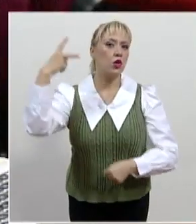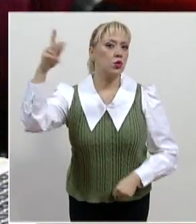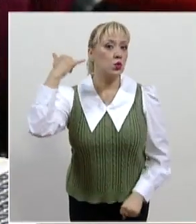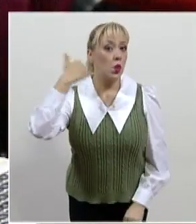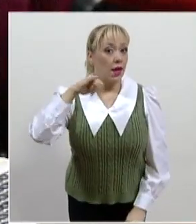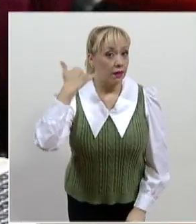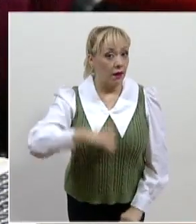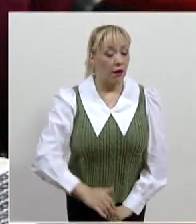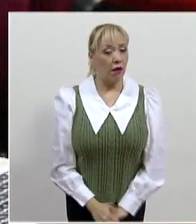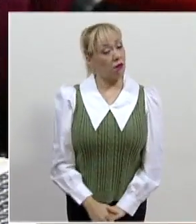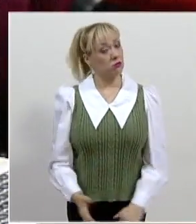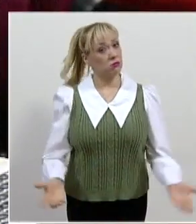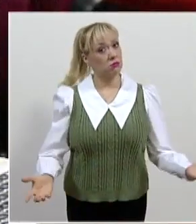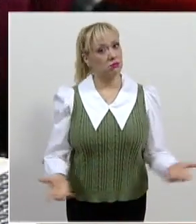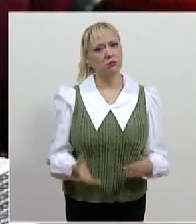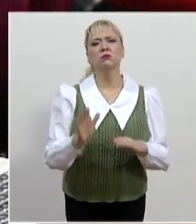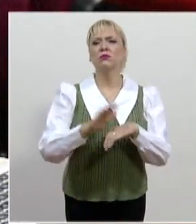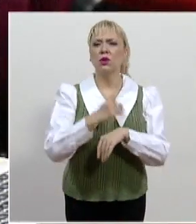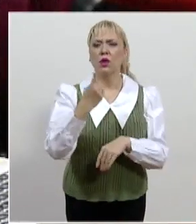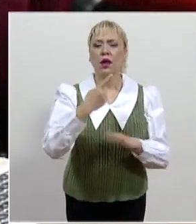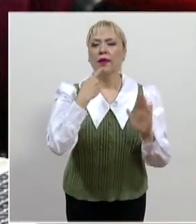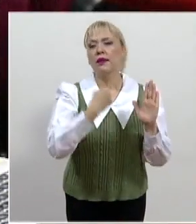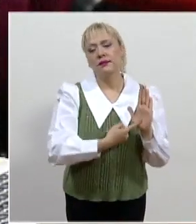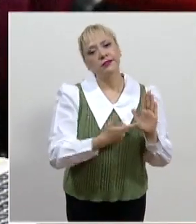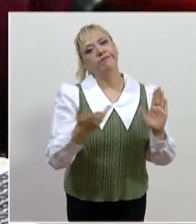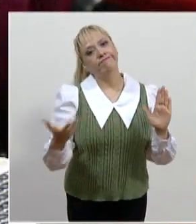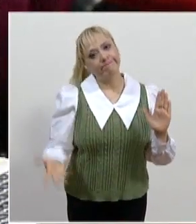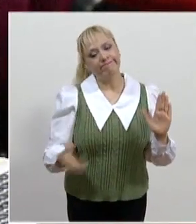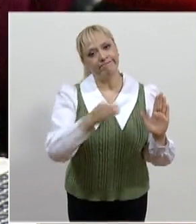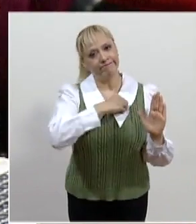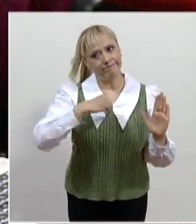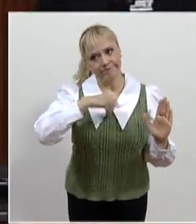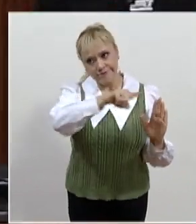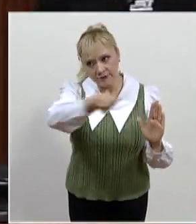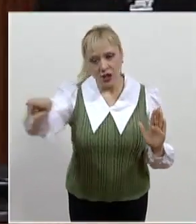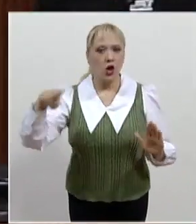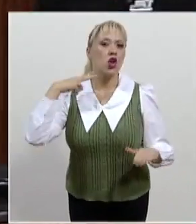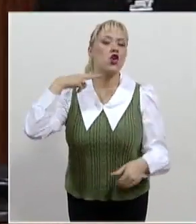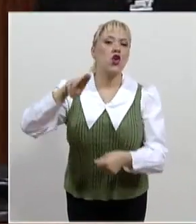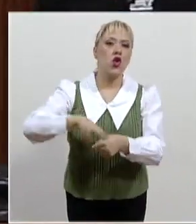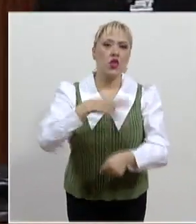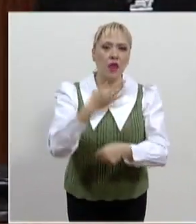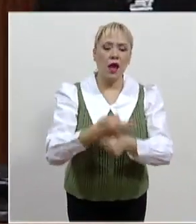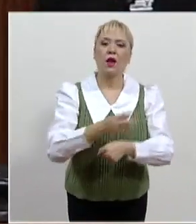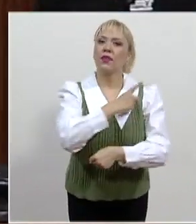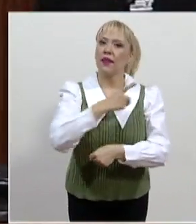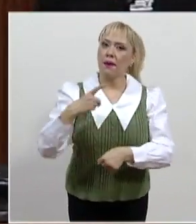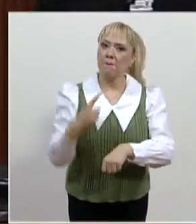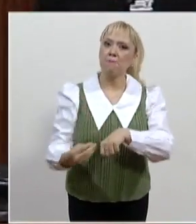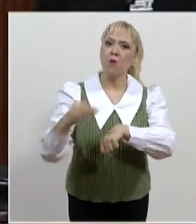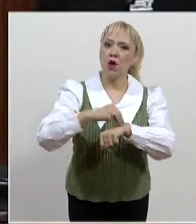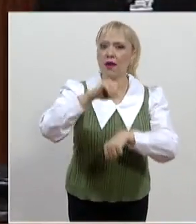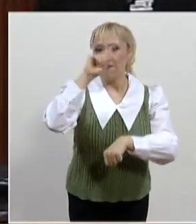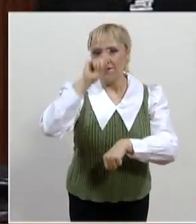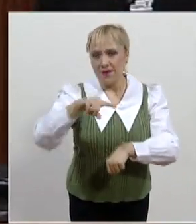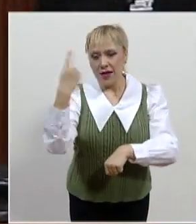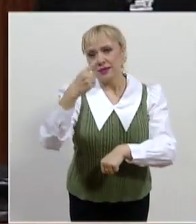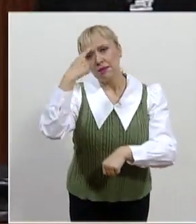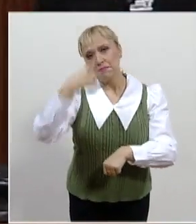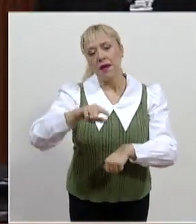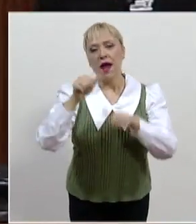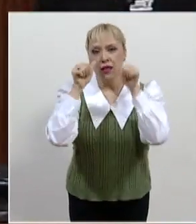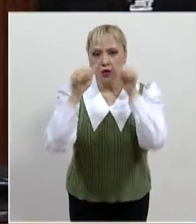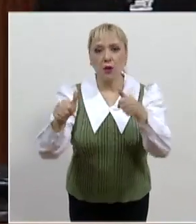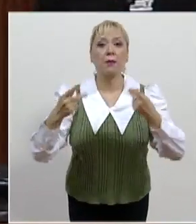Yucatán. Precisamente dicha disposición obligaba a los notarios a establecer medidas que facilitaran el acceso a los servicios que prestan